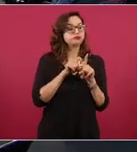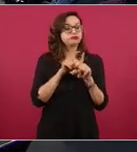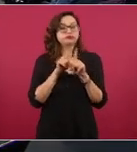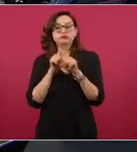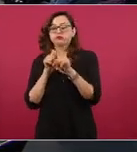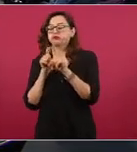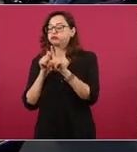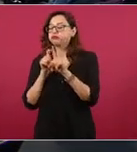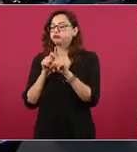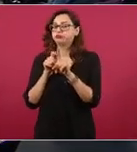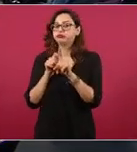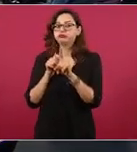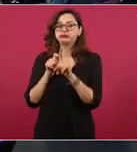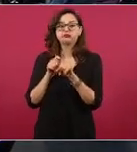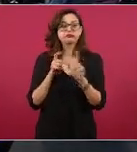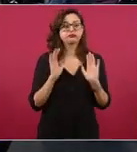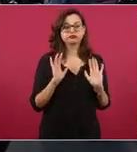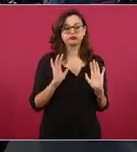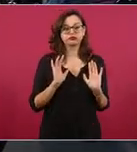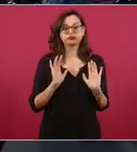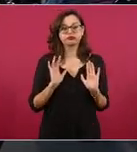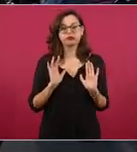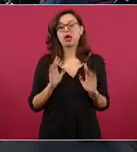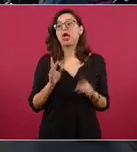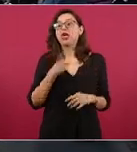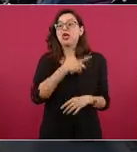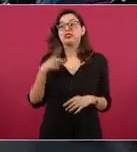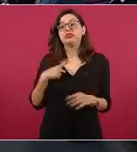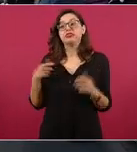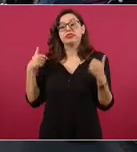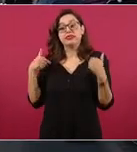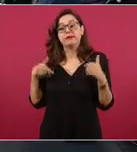lo que supuestamente debe